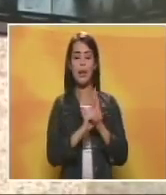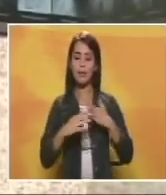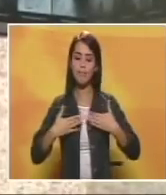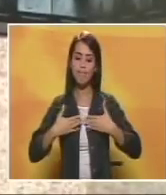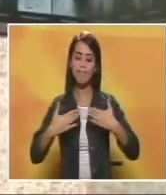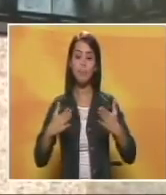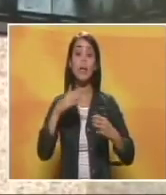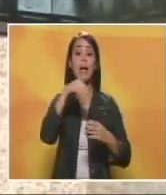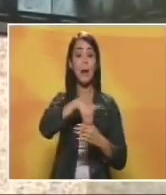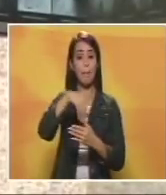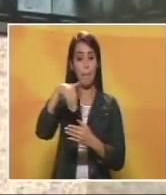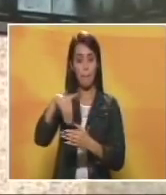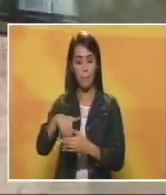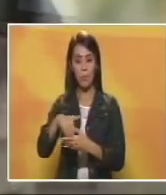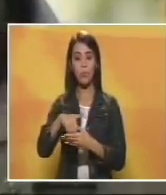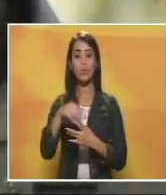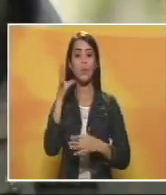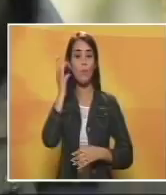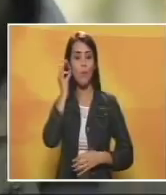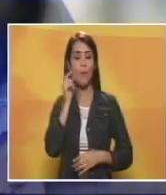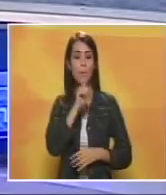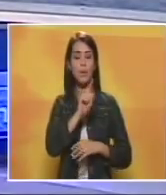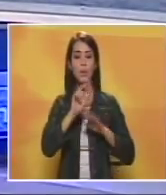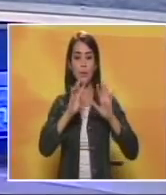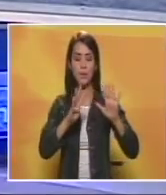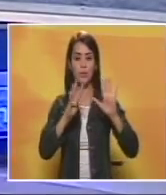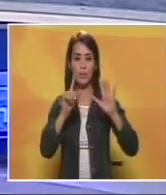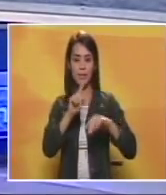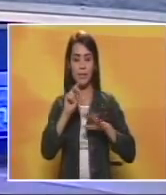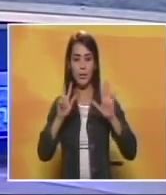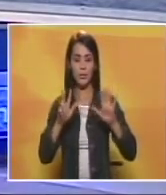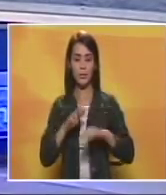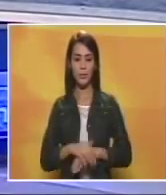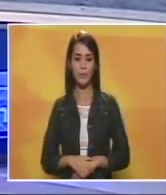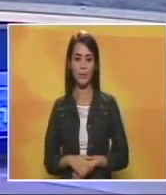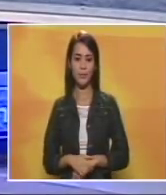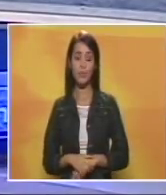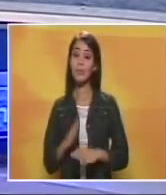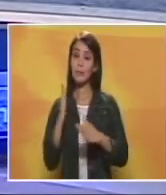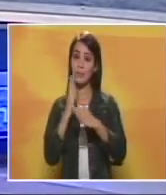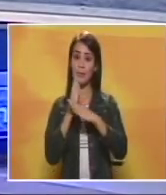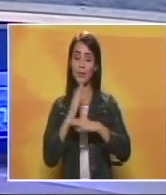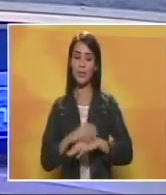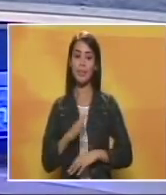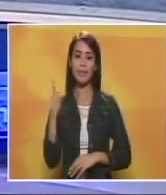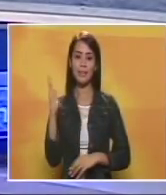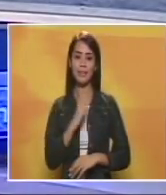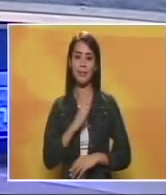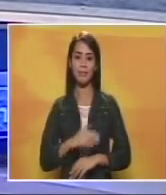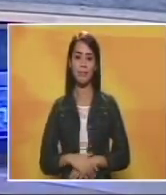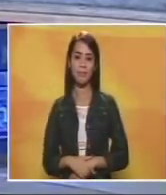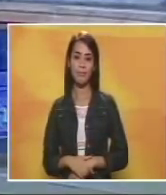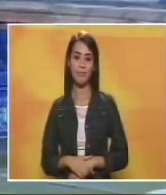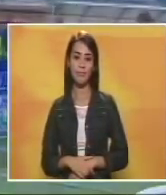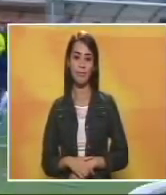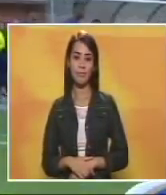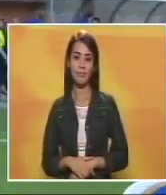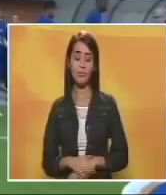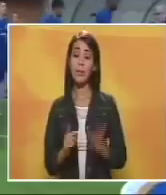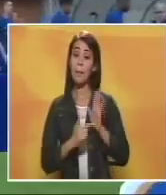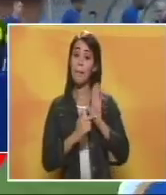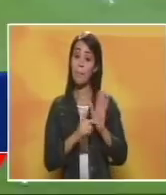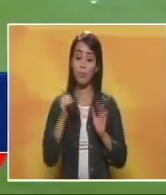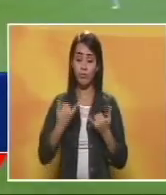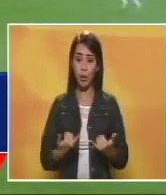permitió el voto femenino en 1918. Momento de hacer una breve pausa. Al regreso, presente y